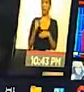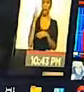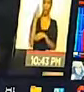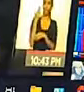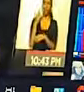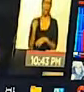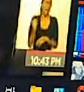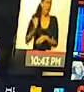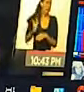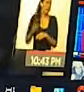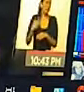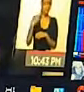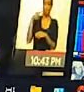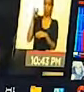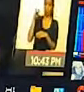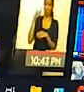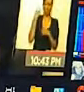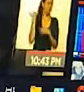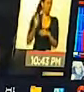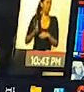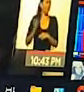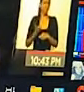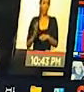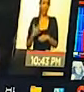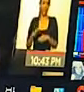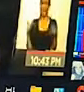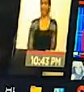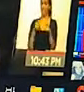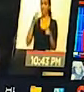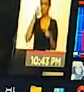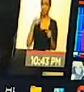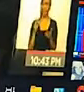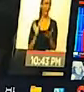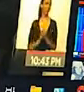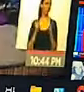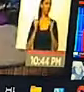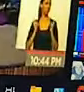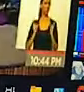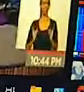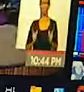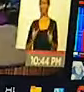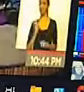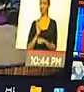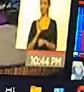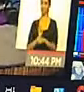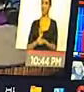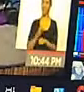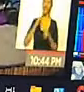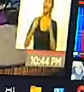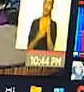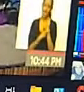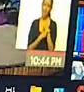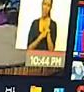pistola. El equipo de seguridad del tipo no reacciona, no se encontraba. La gente, aquí Juan Guaidó, en la